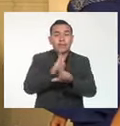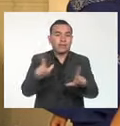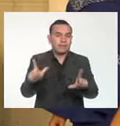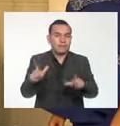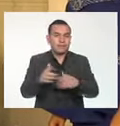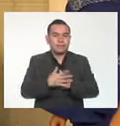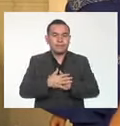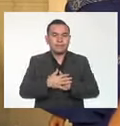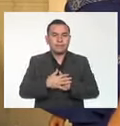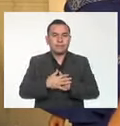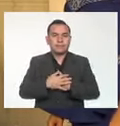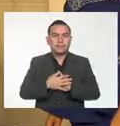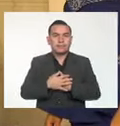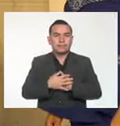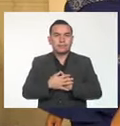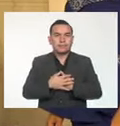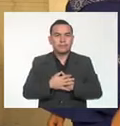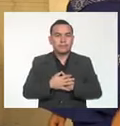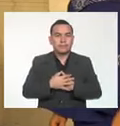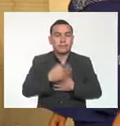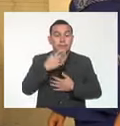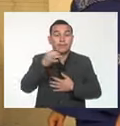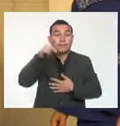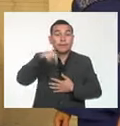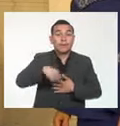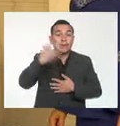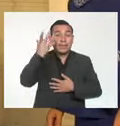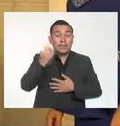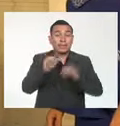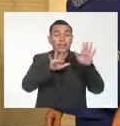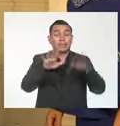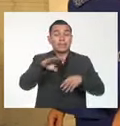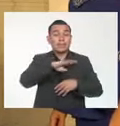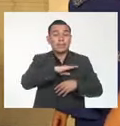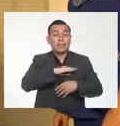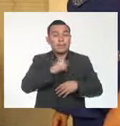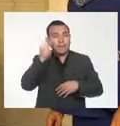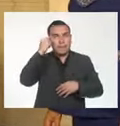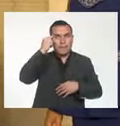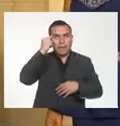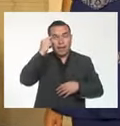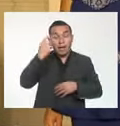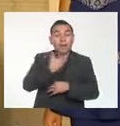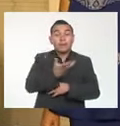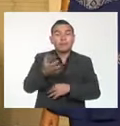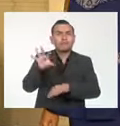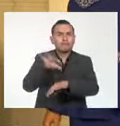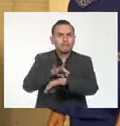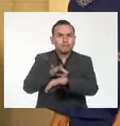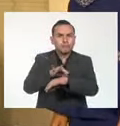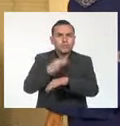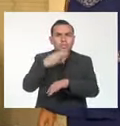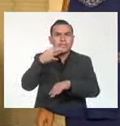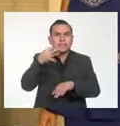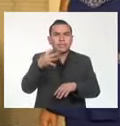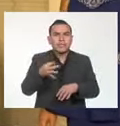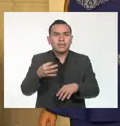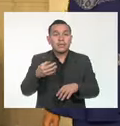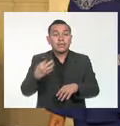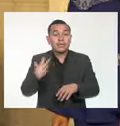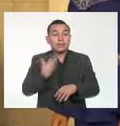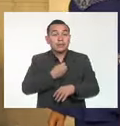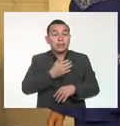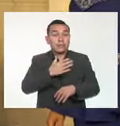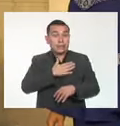soberanos. Que este día nos sirva para valorar lo que somos y el potencial que hoy tenemos en nuestras